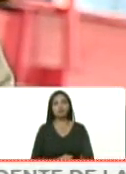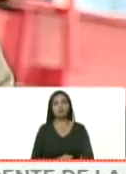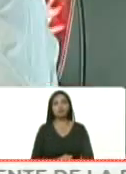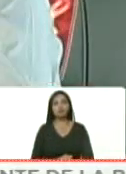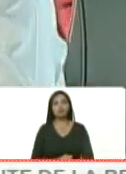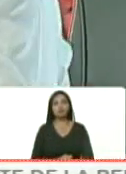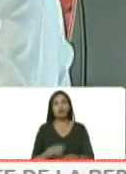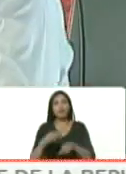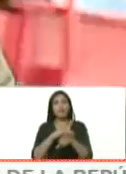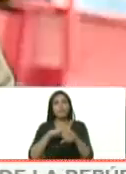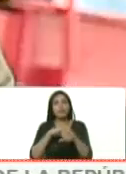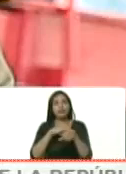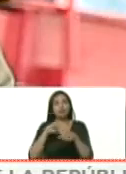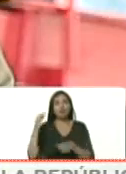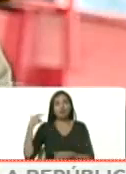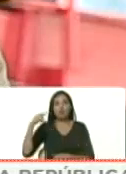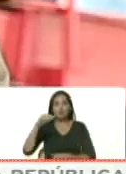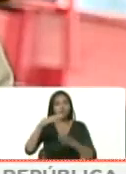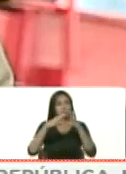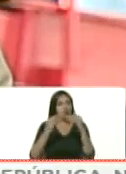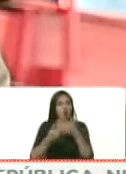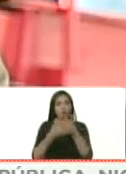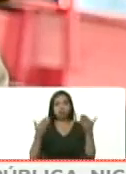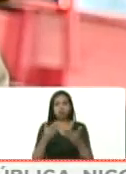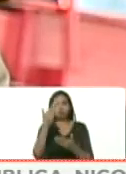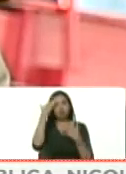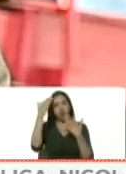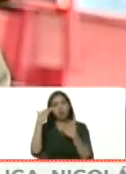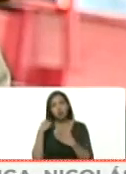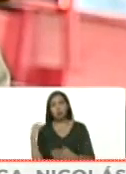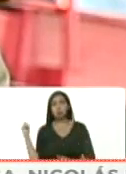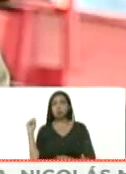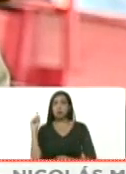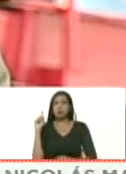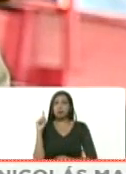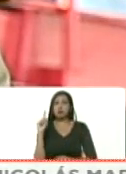compañero ministro Hipólito Abreu, todos. Venía bajando